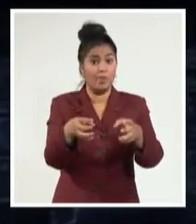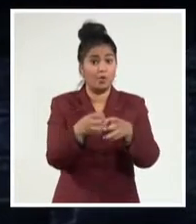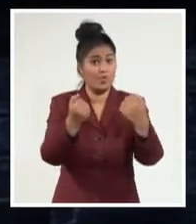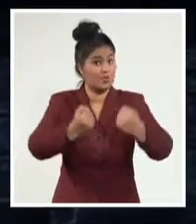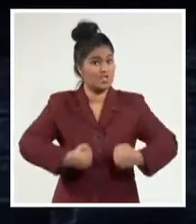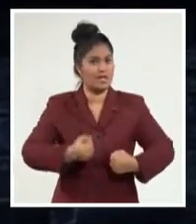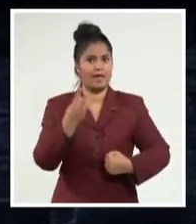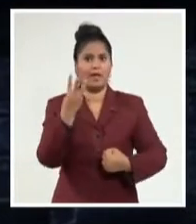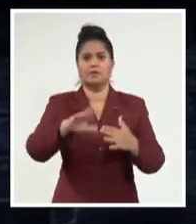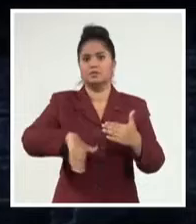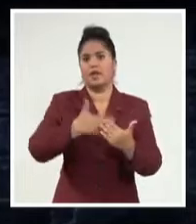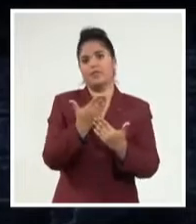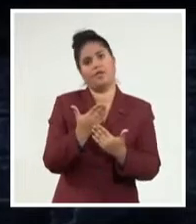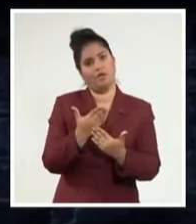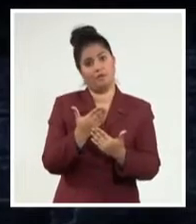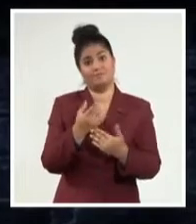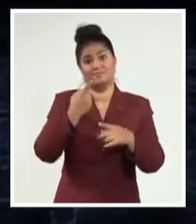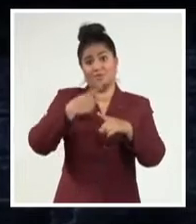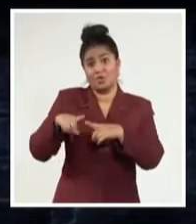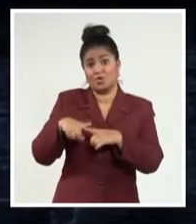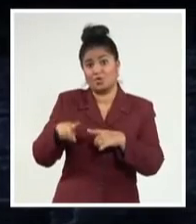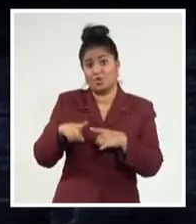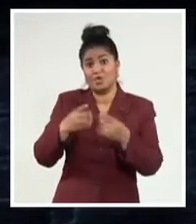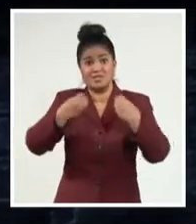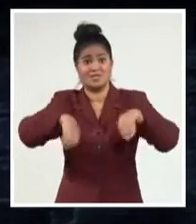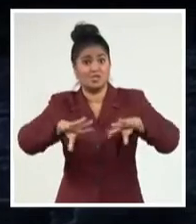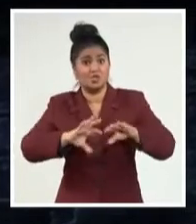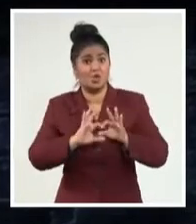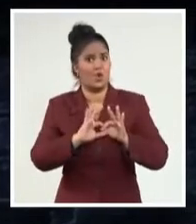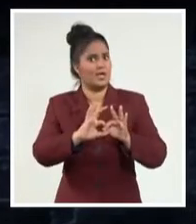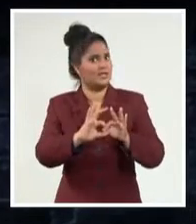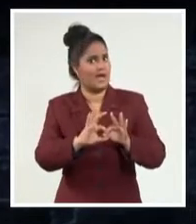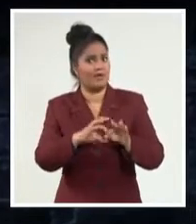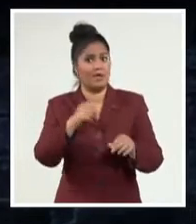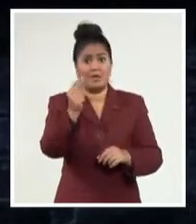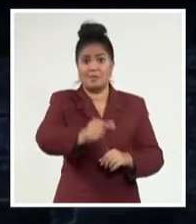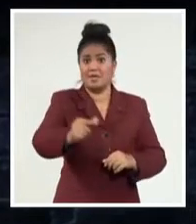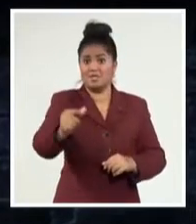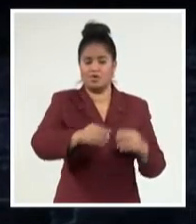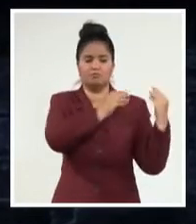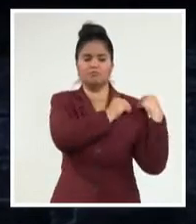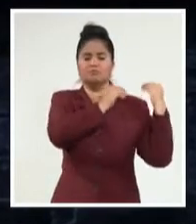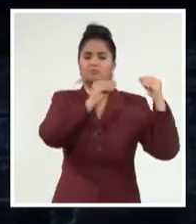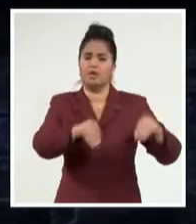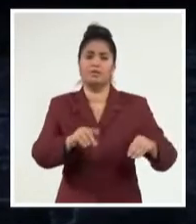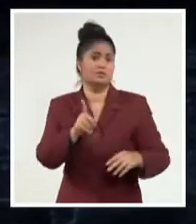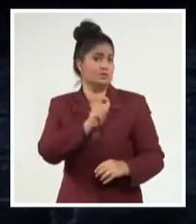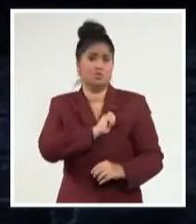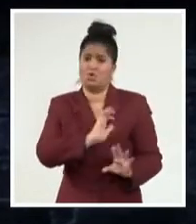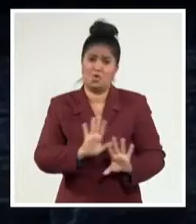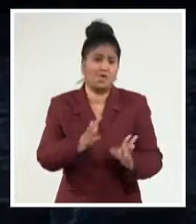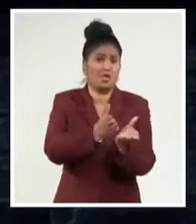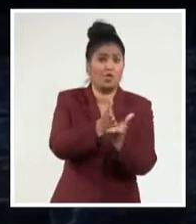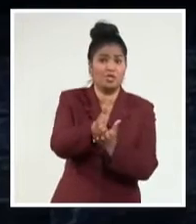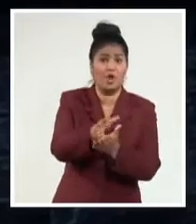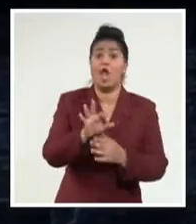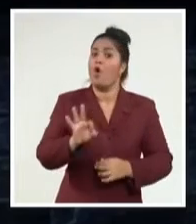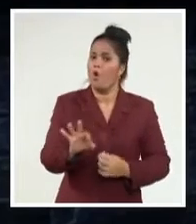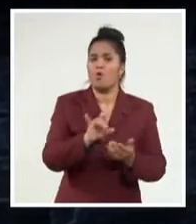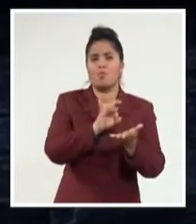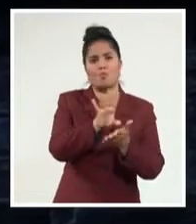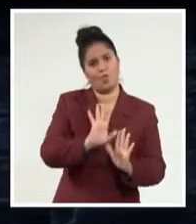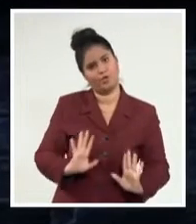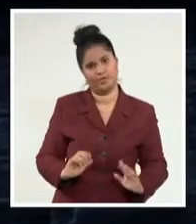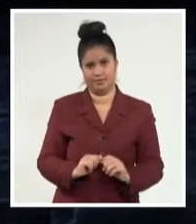cada mandato han sido otros tantos, más de una decena, los ministros que han abandonado, bien por renuncias propias o forzadas. El primer